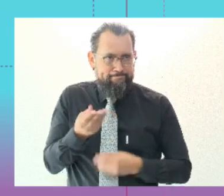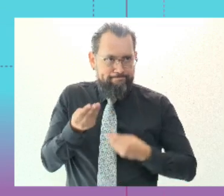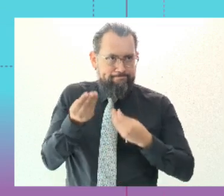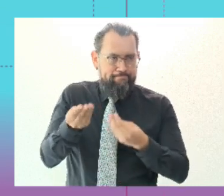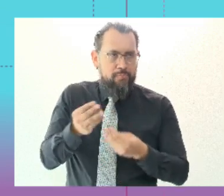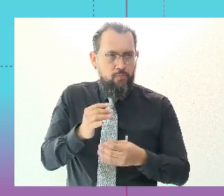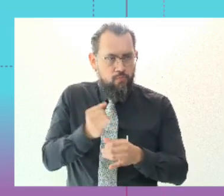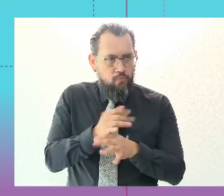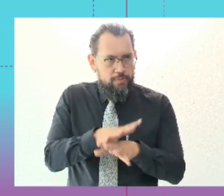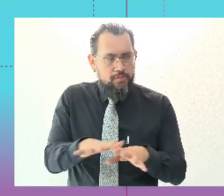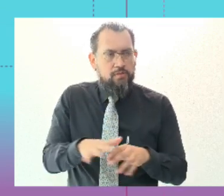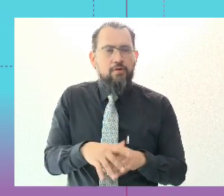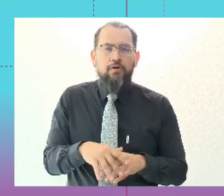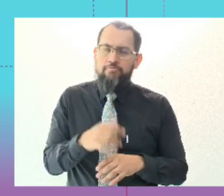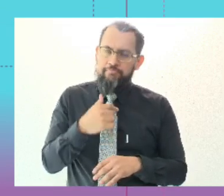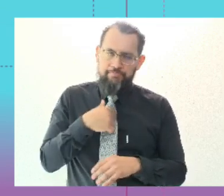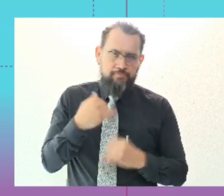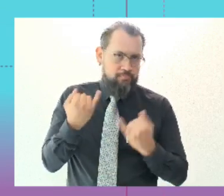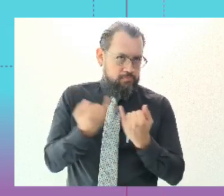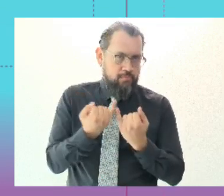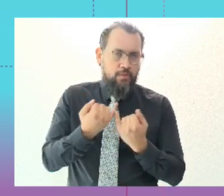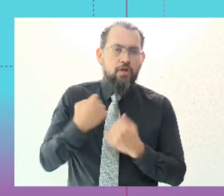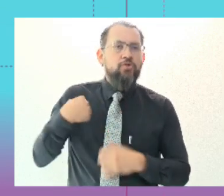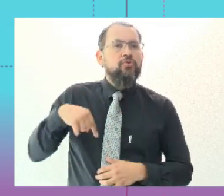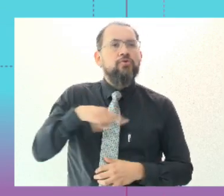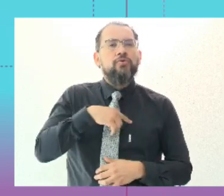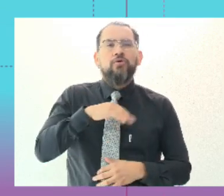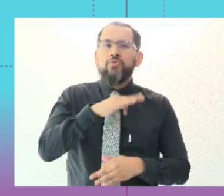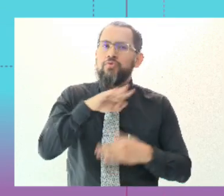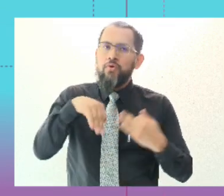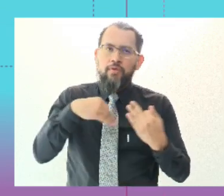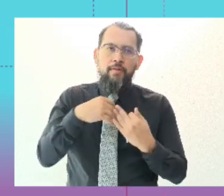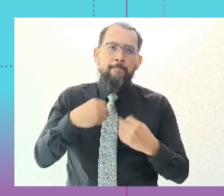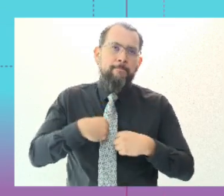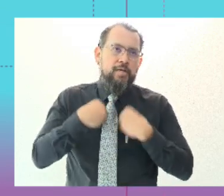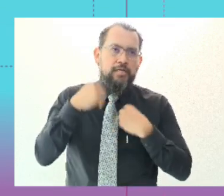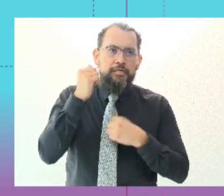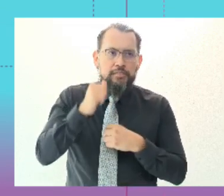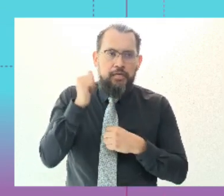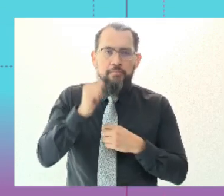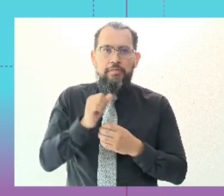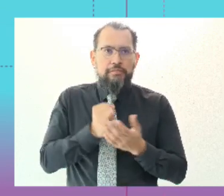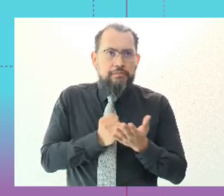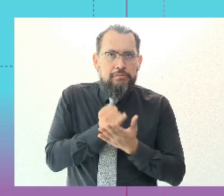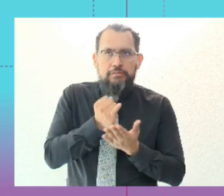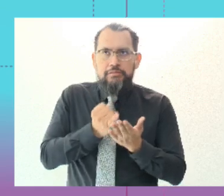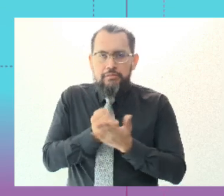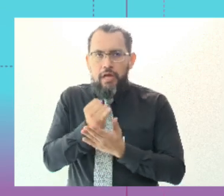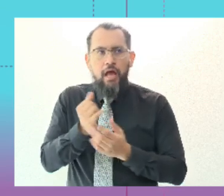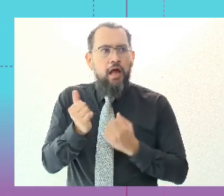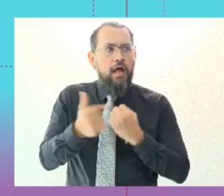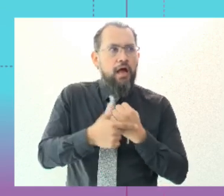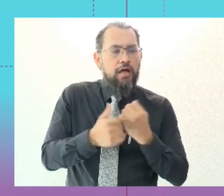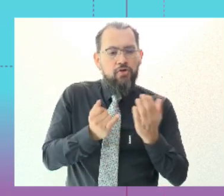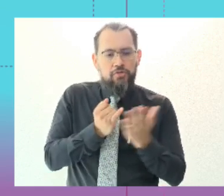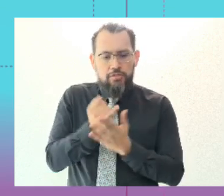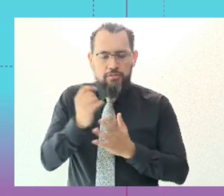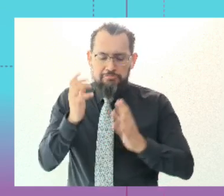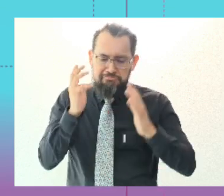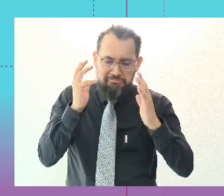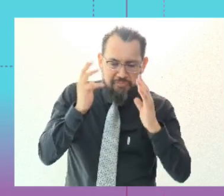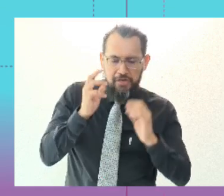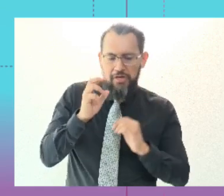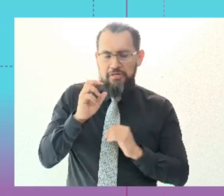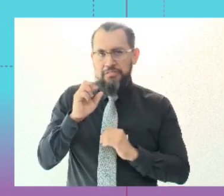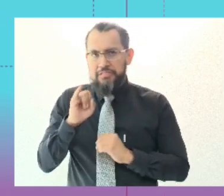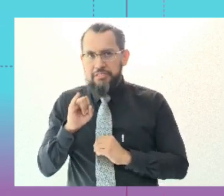que, lo voy a trasladar un poco, toda nuestra vida es una toma de decisiones. Desde que nos paramos, decidimos si nos bañamos o no. Yo espero que